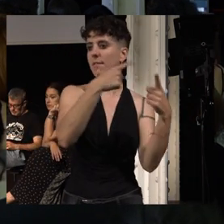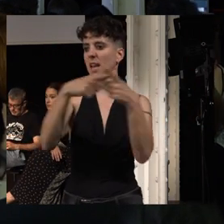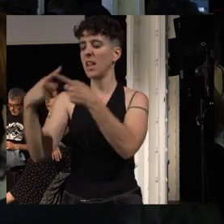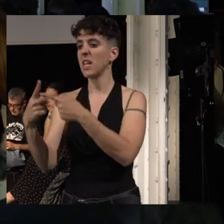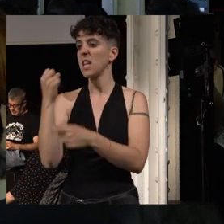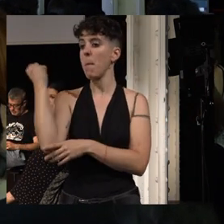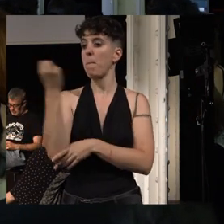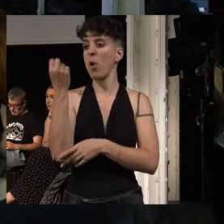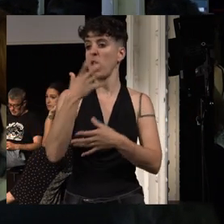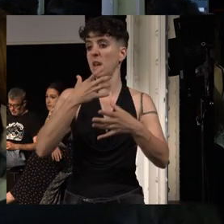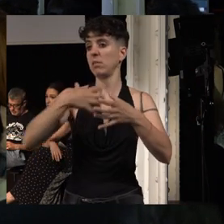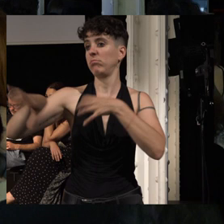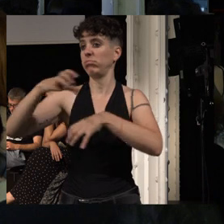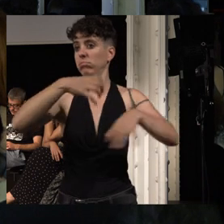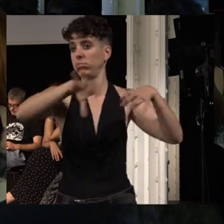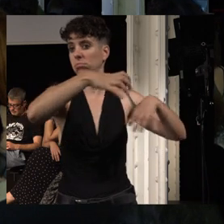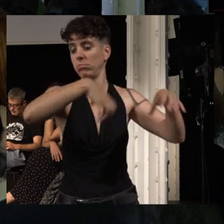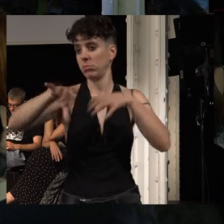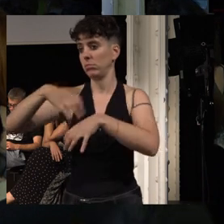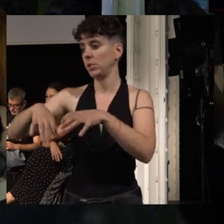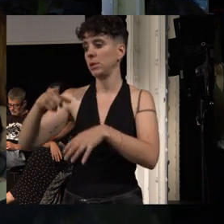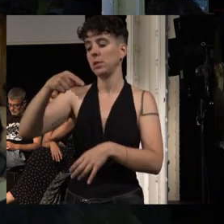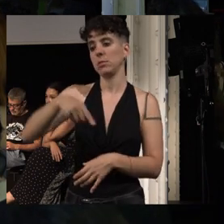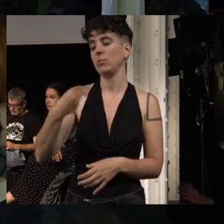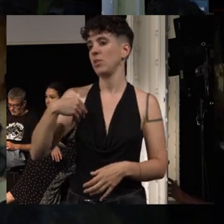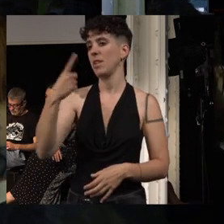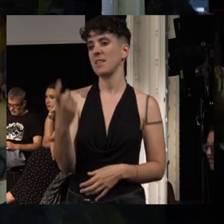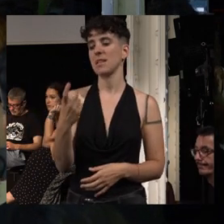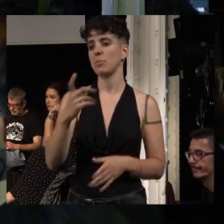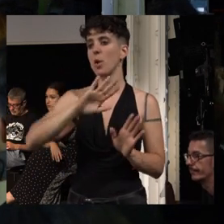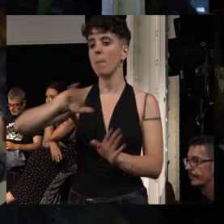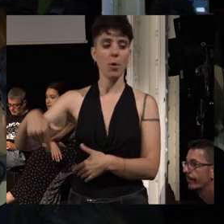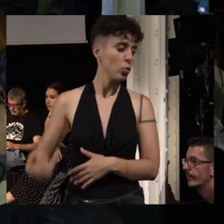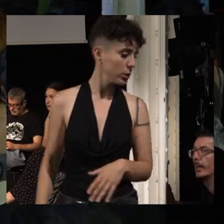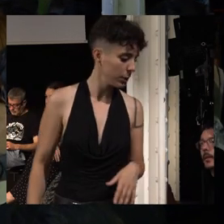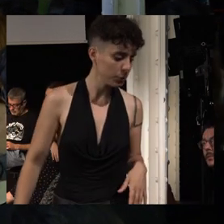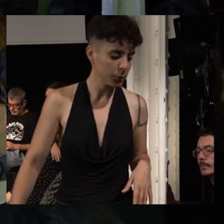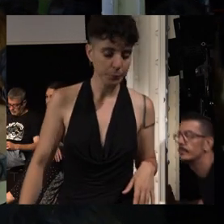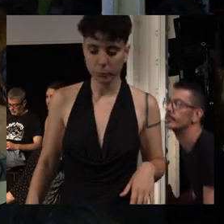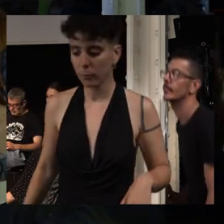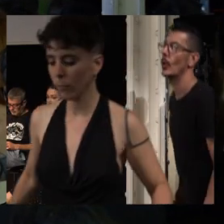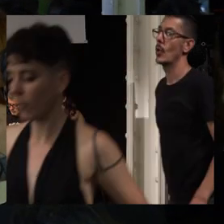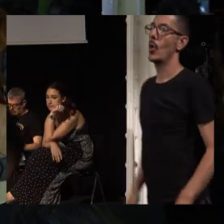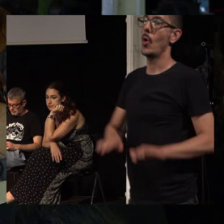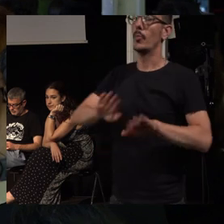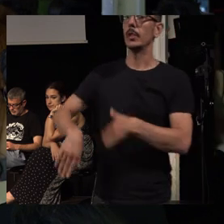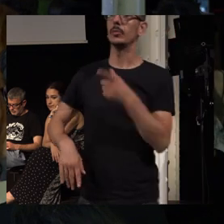creo que nos hace mucha falta, ¿no? Por último, también creo que es necesario algunas acciones concretas que no